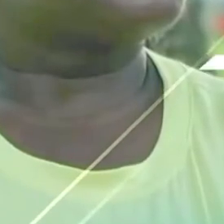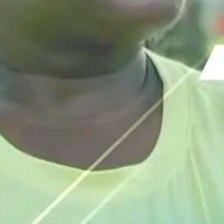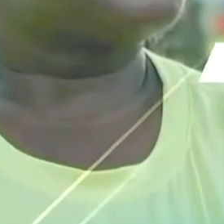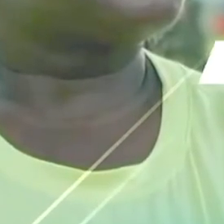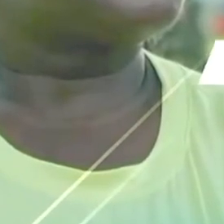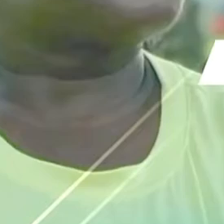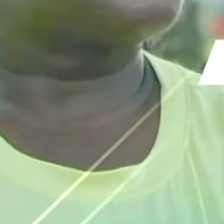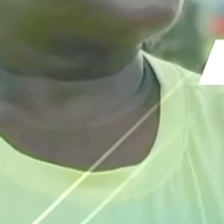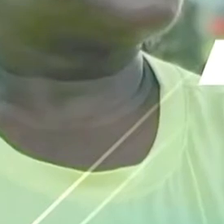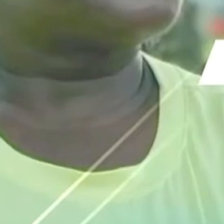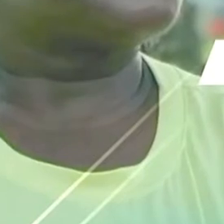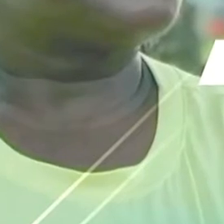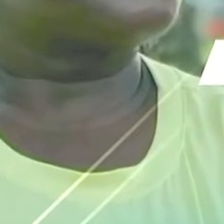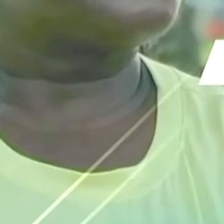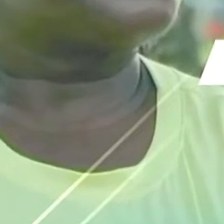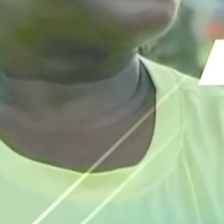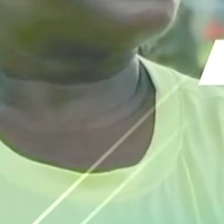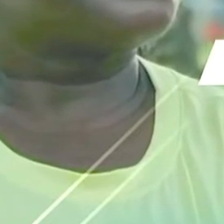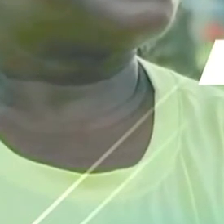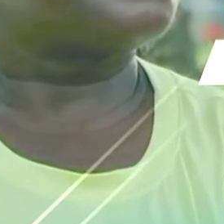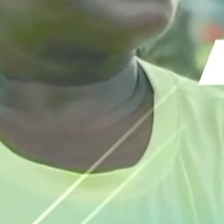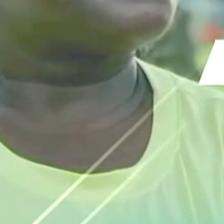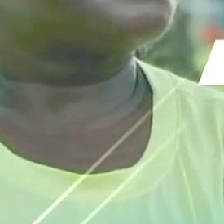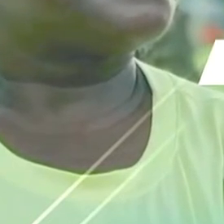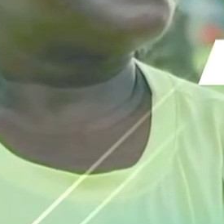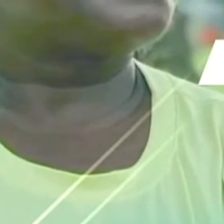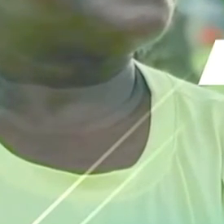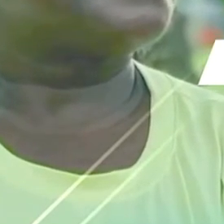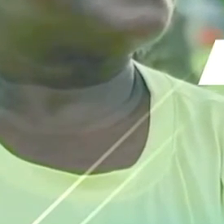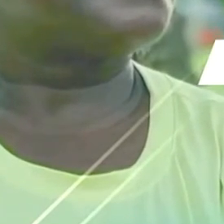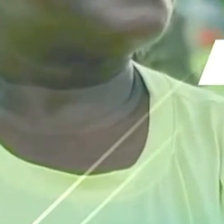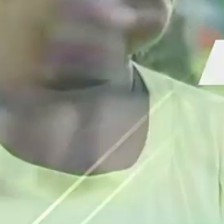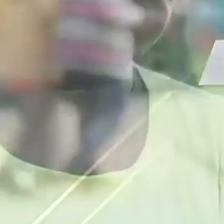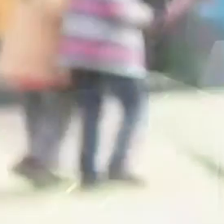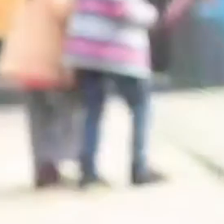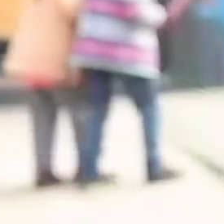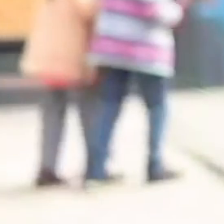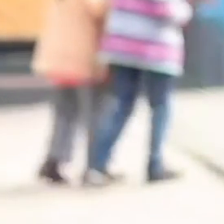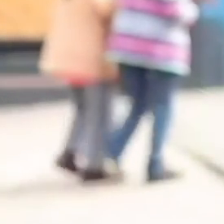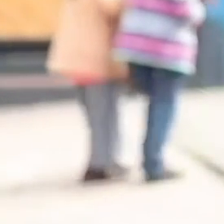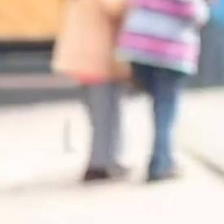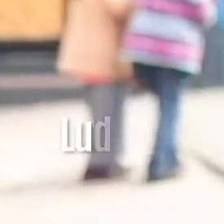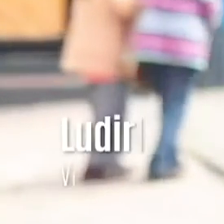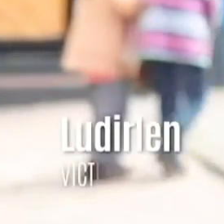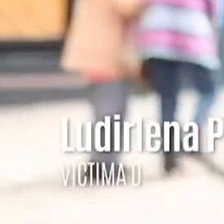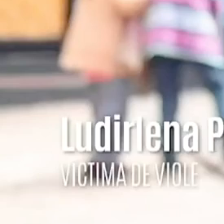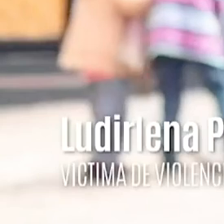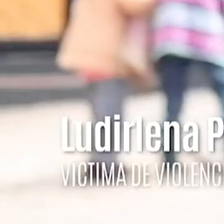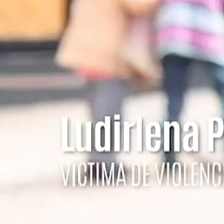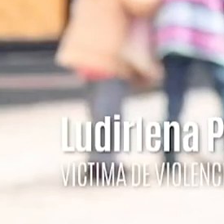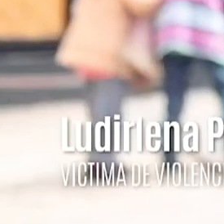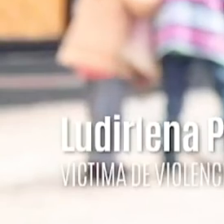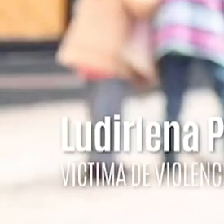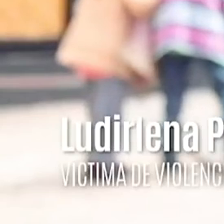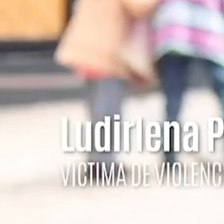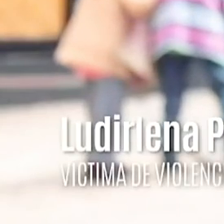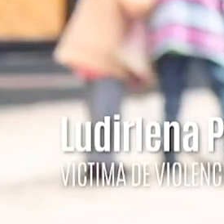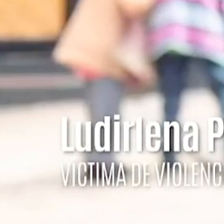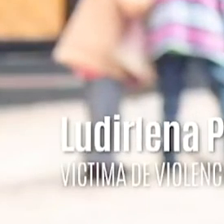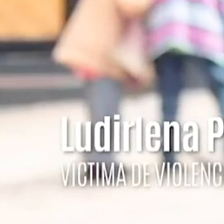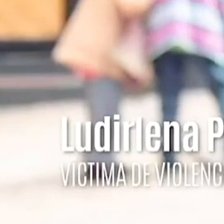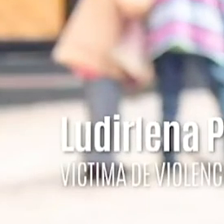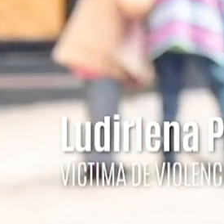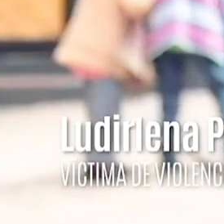Construcción de paz, una labor que nos convoca como sociedad. Saludir Lena es una lideresa social defensora de